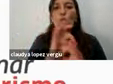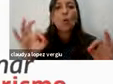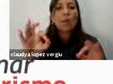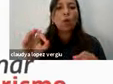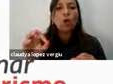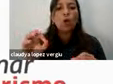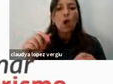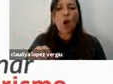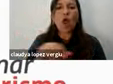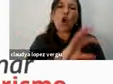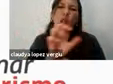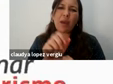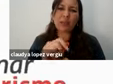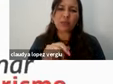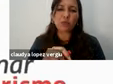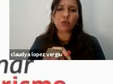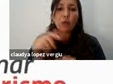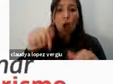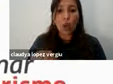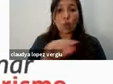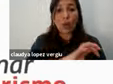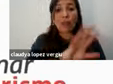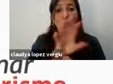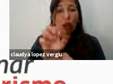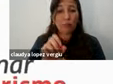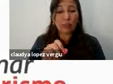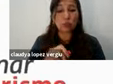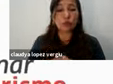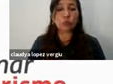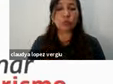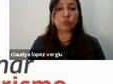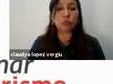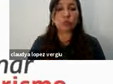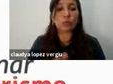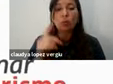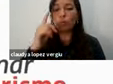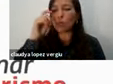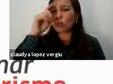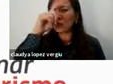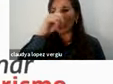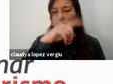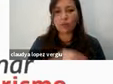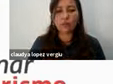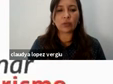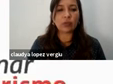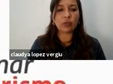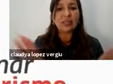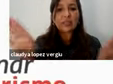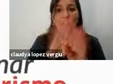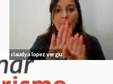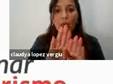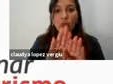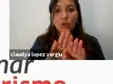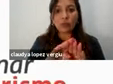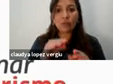normalidad? Bueno, durante la pandemia tuvimos que afrontar el tema que se cerraron las entradas a